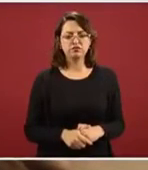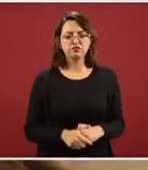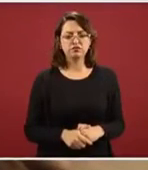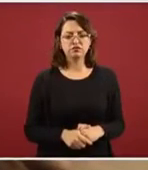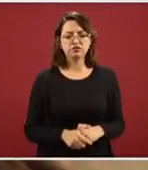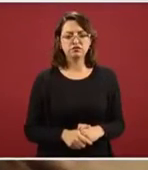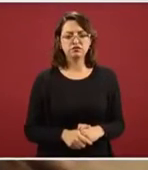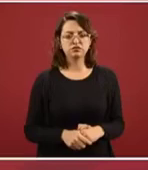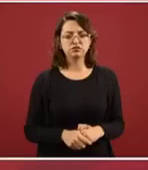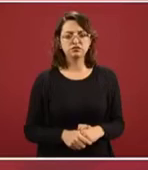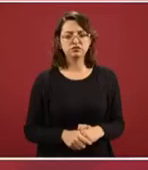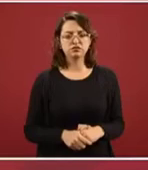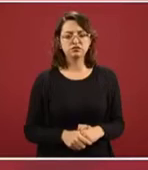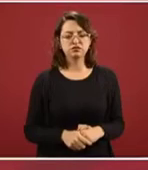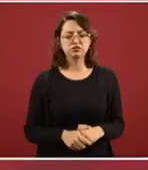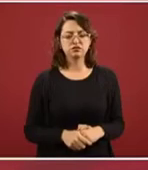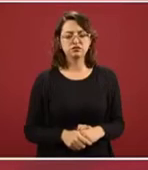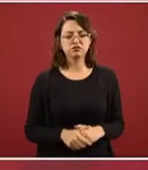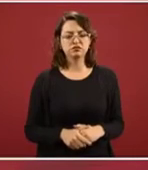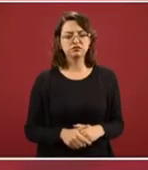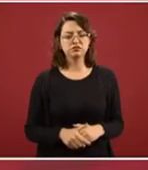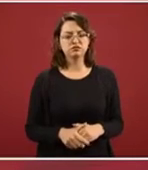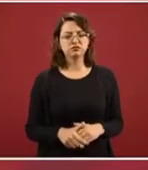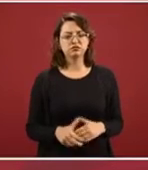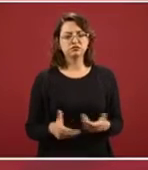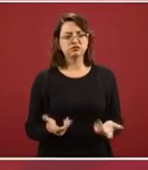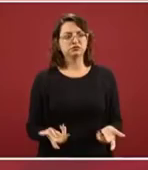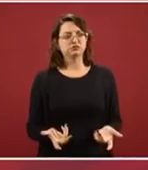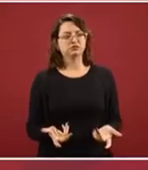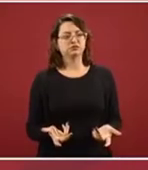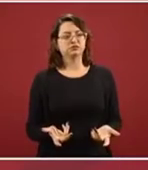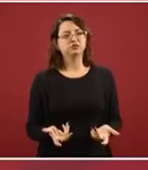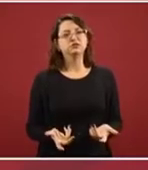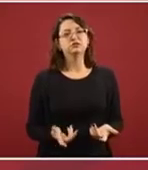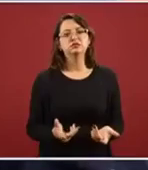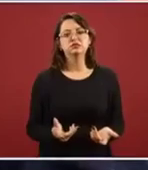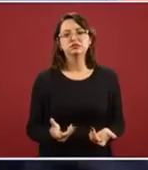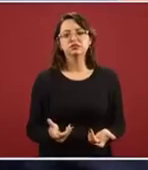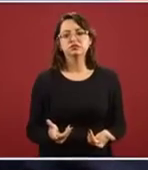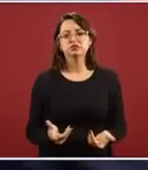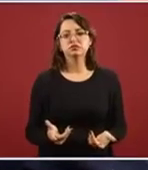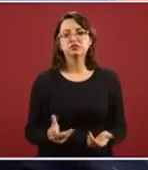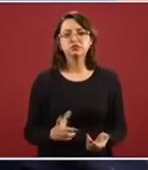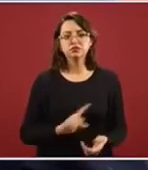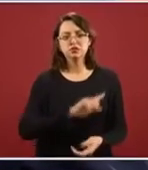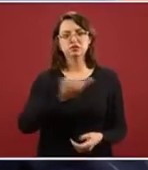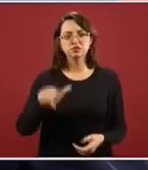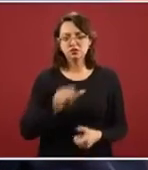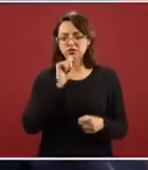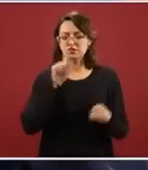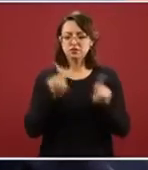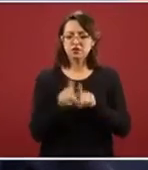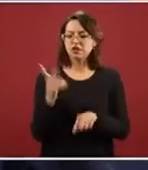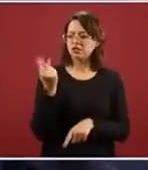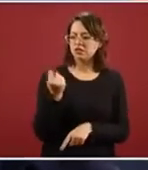Y las series estas que se difundieron durante algún tiempo,